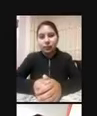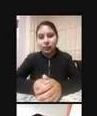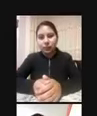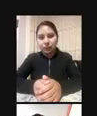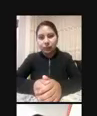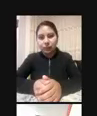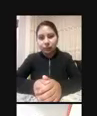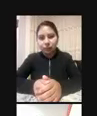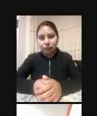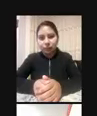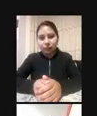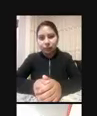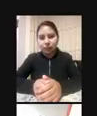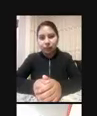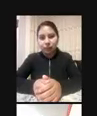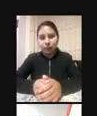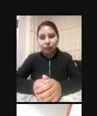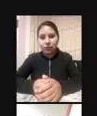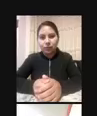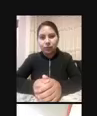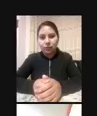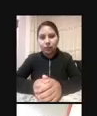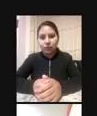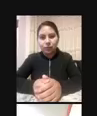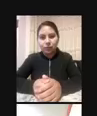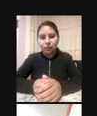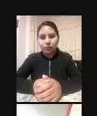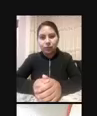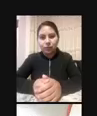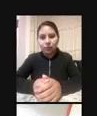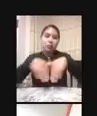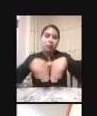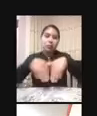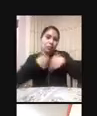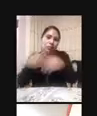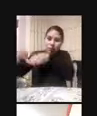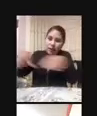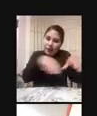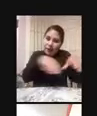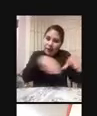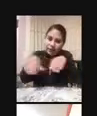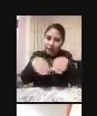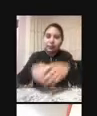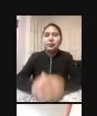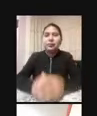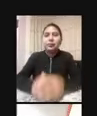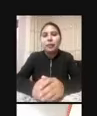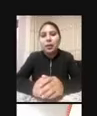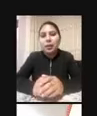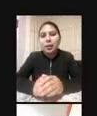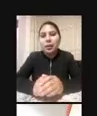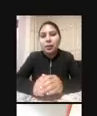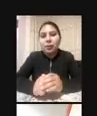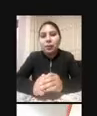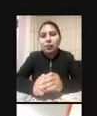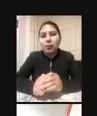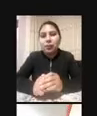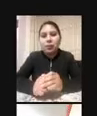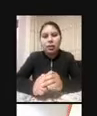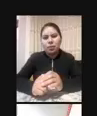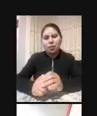Gracias. Bueno, como decíamos, ¿no? Muchos papás llegan con esto al área de psicología, el aspecto de la conducta. ¿Qué